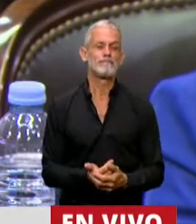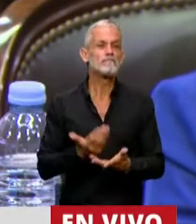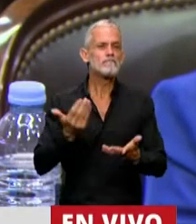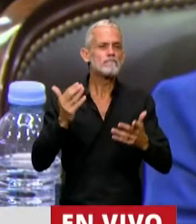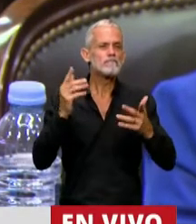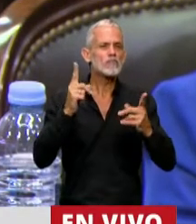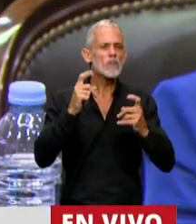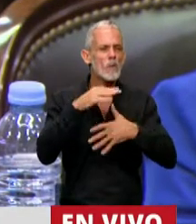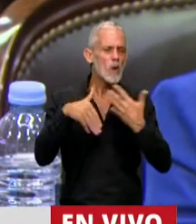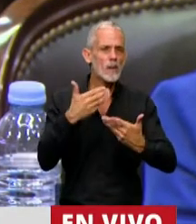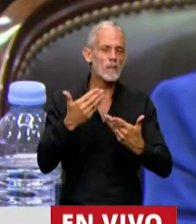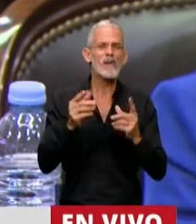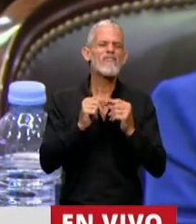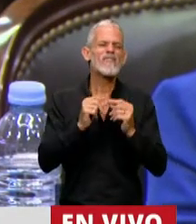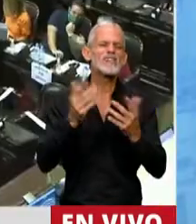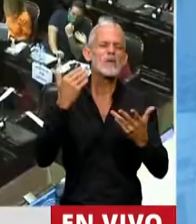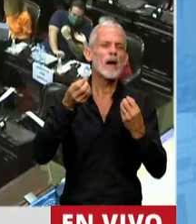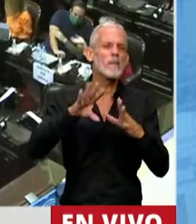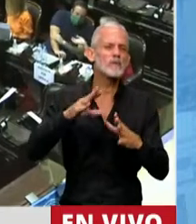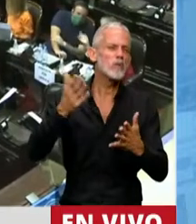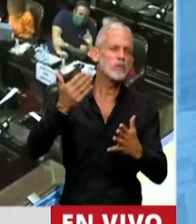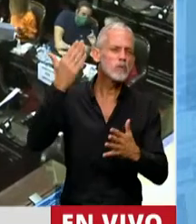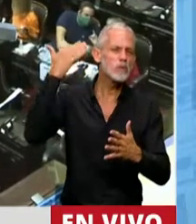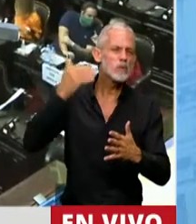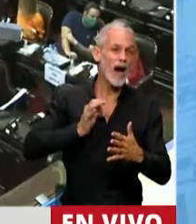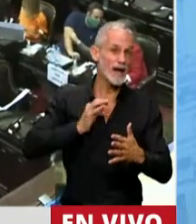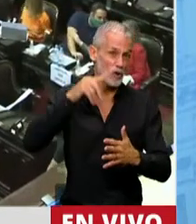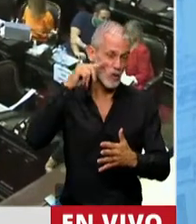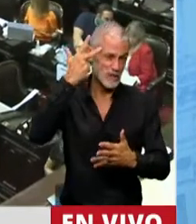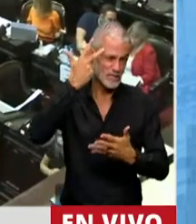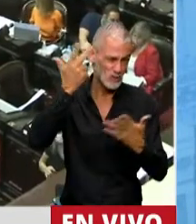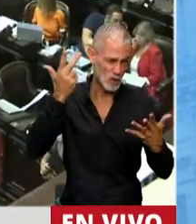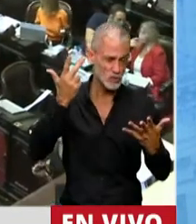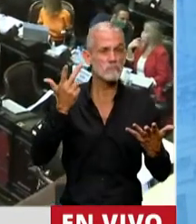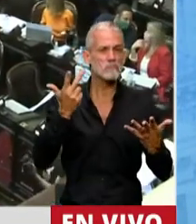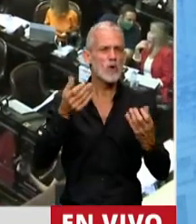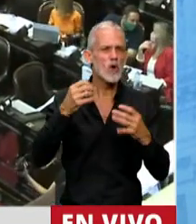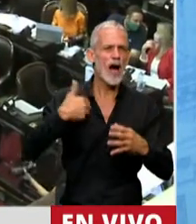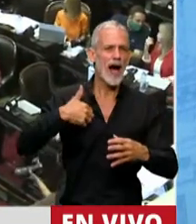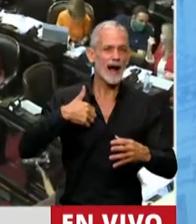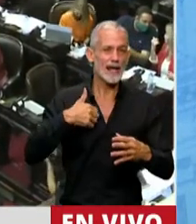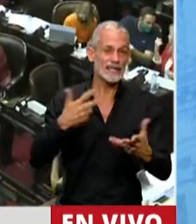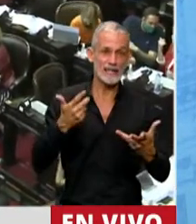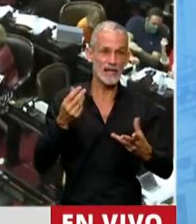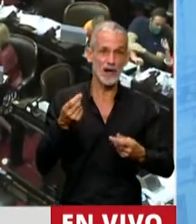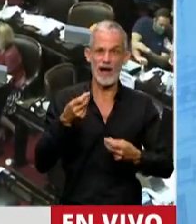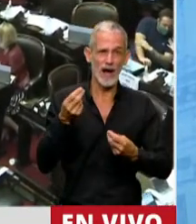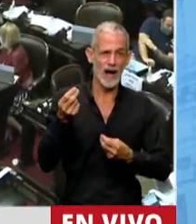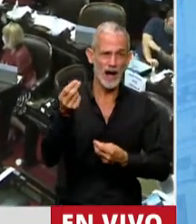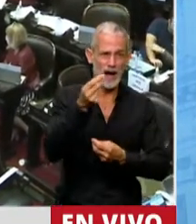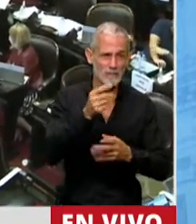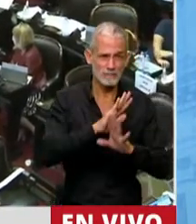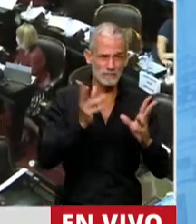una crisis que podemos fechar en los primeros meses del año 2018, si queremos tomar como referencia cuando la Argentina se queda sin acceso a los mercados